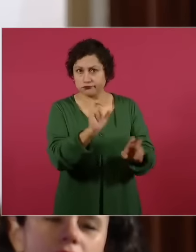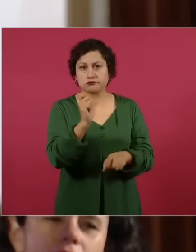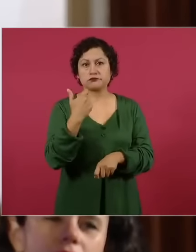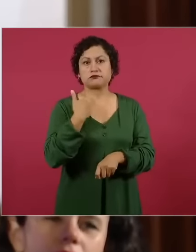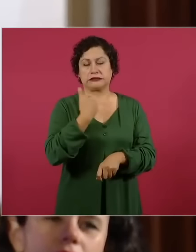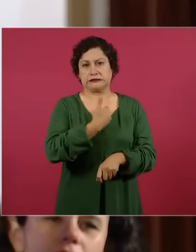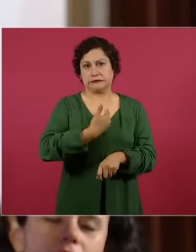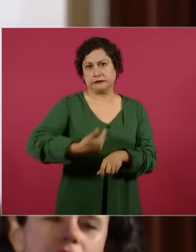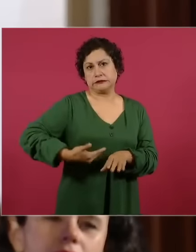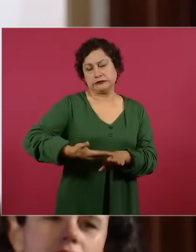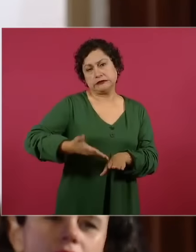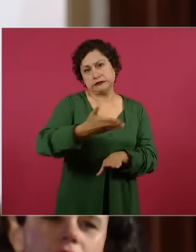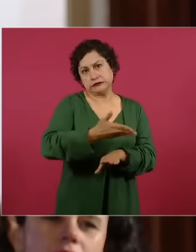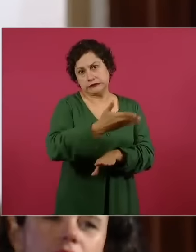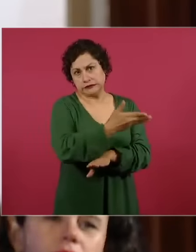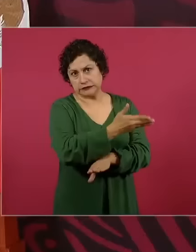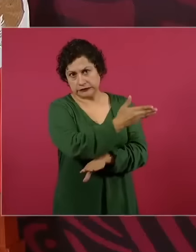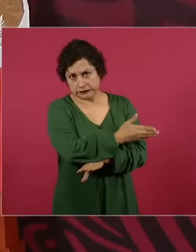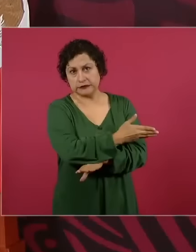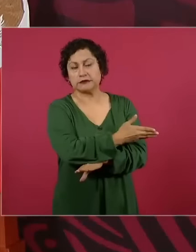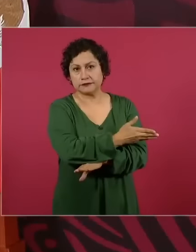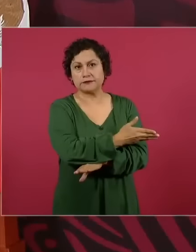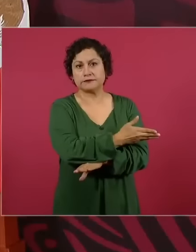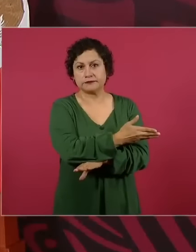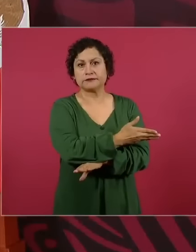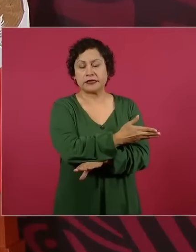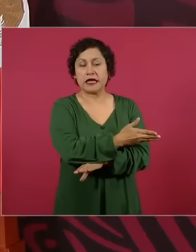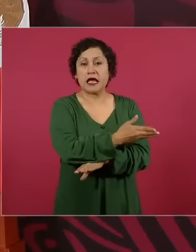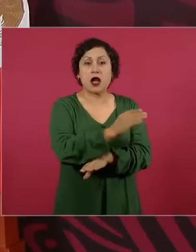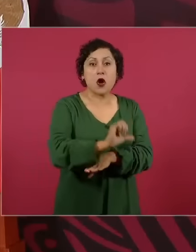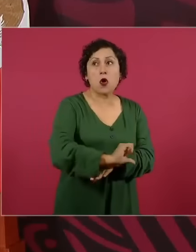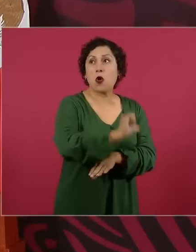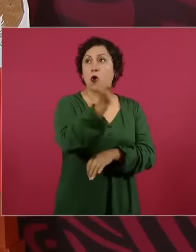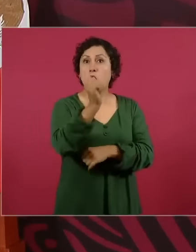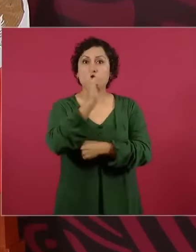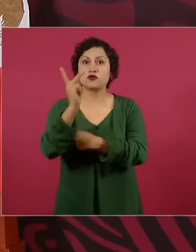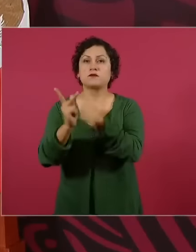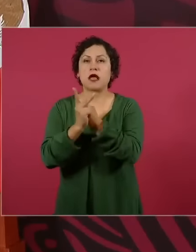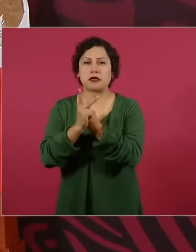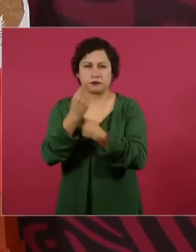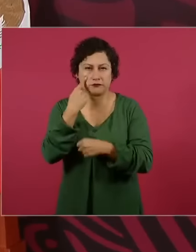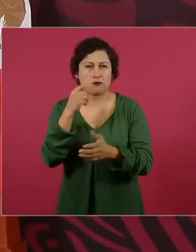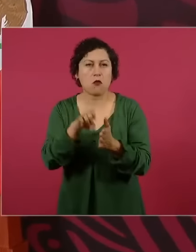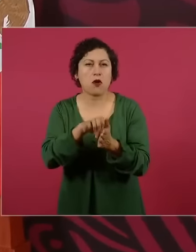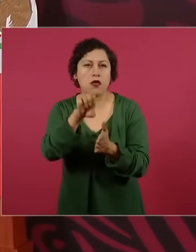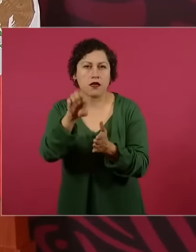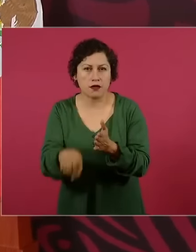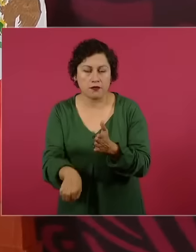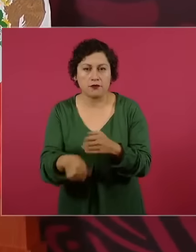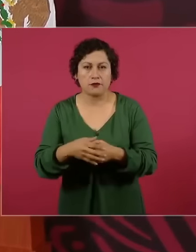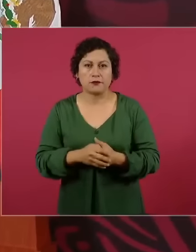gobiernos de otros países, que cuando la pandemia